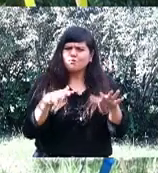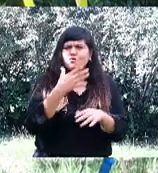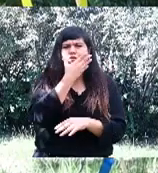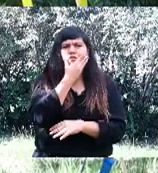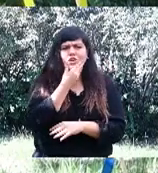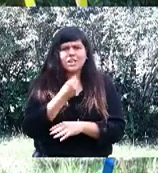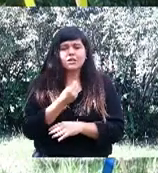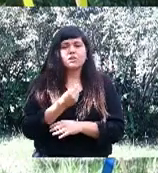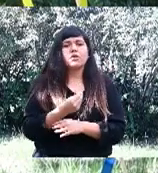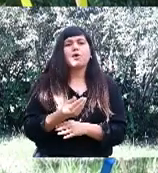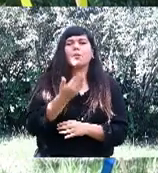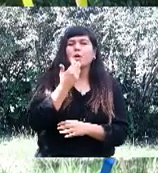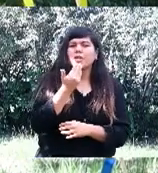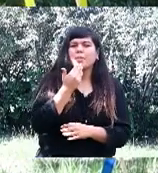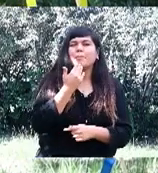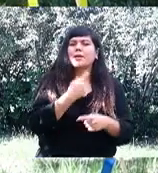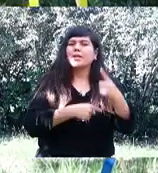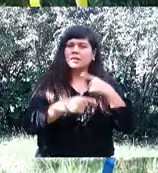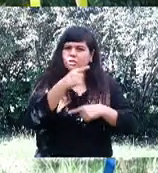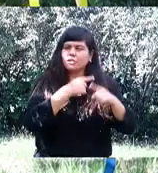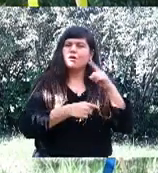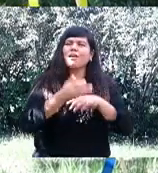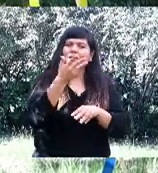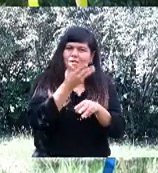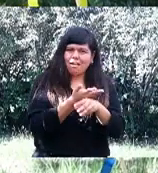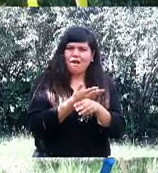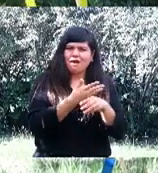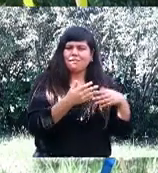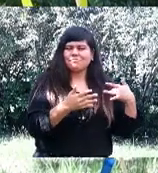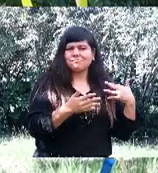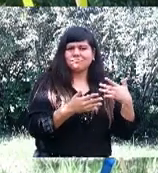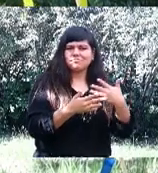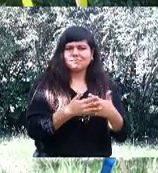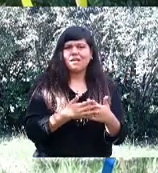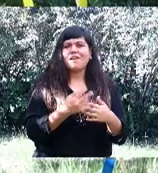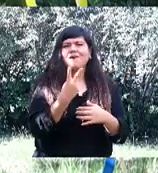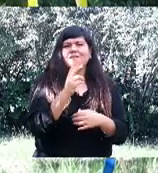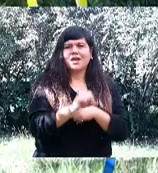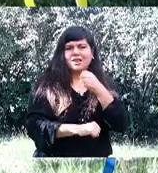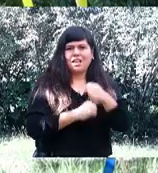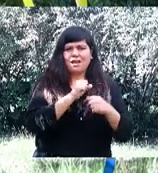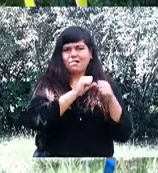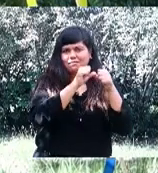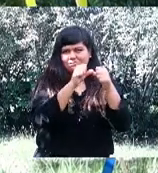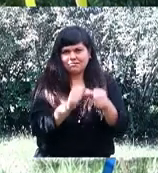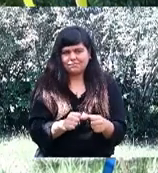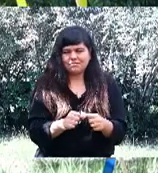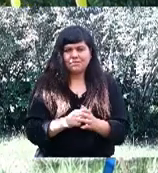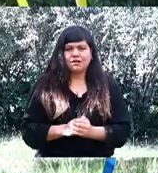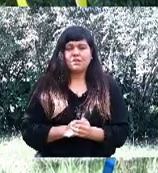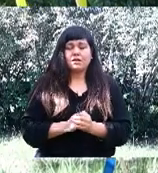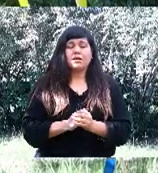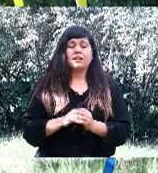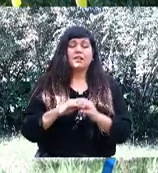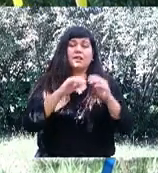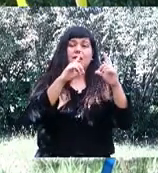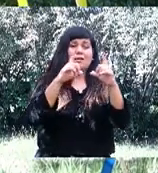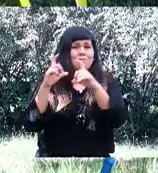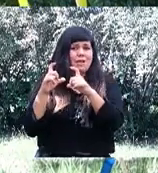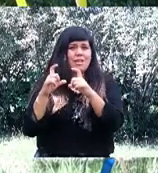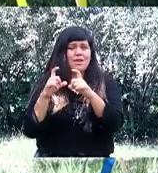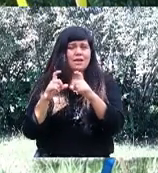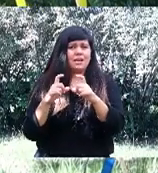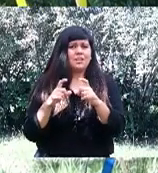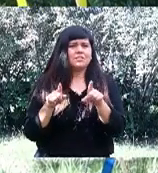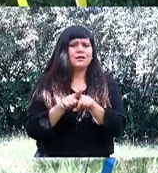bonito sino que también por la historia que había transcurrido a lo largo de más de 20 años eh las imágenes de hecho había